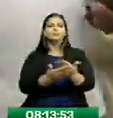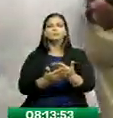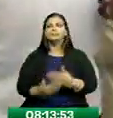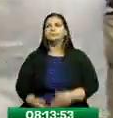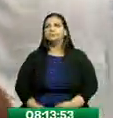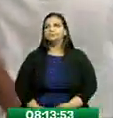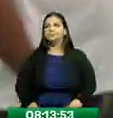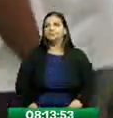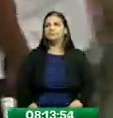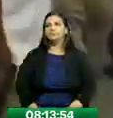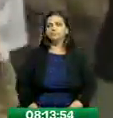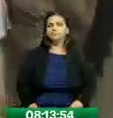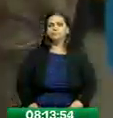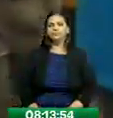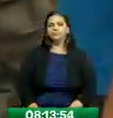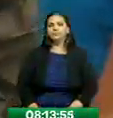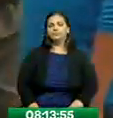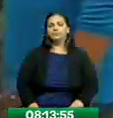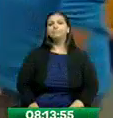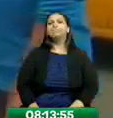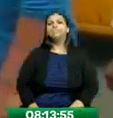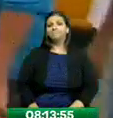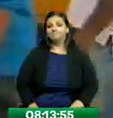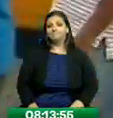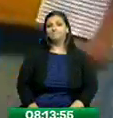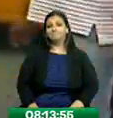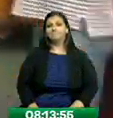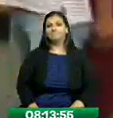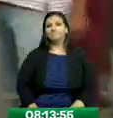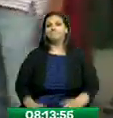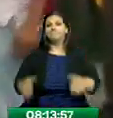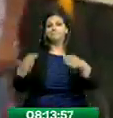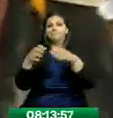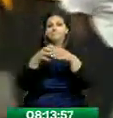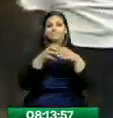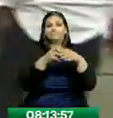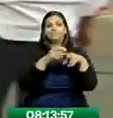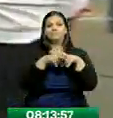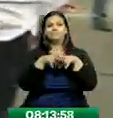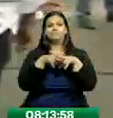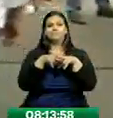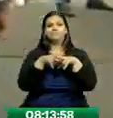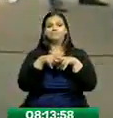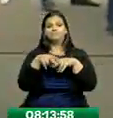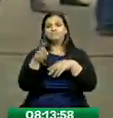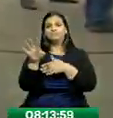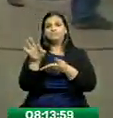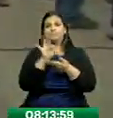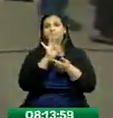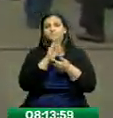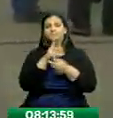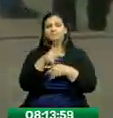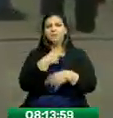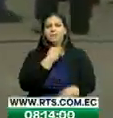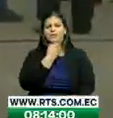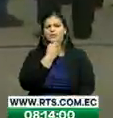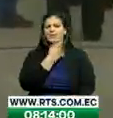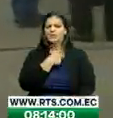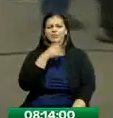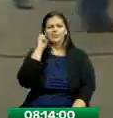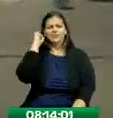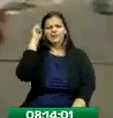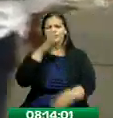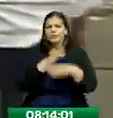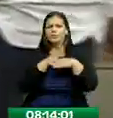las reacciones de representantes del gremio de Amarillo aquí en las calles Calicuchima y Piemontúfar, donde